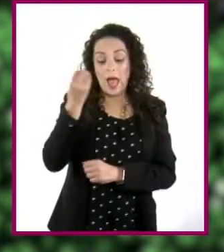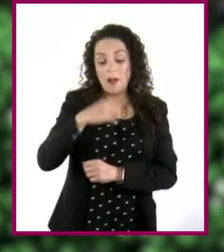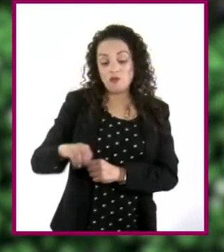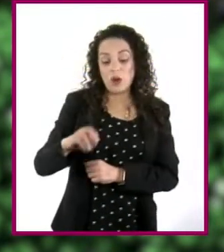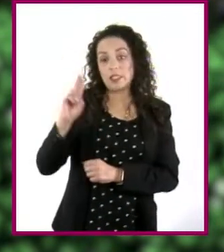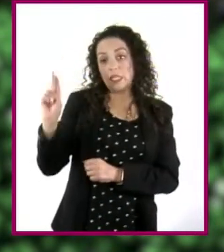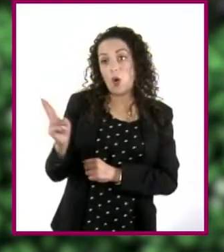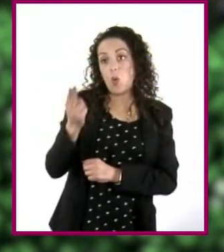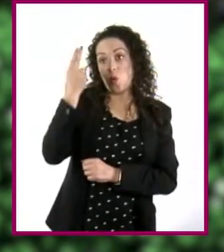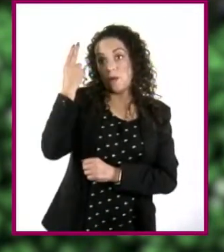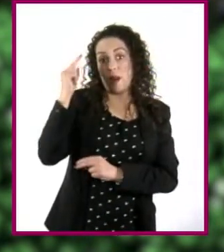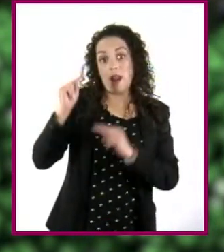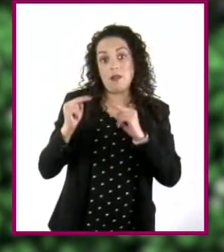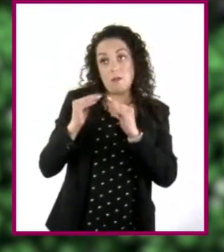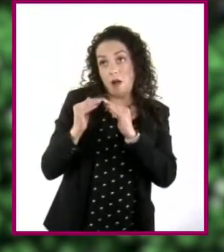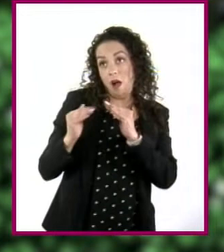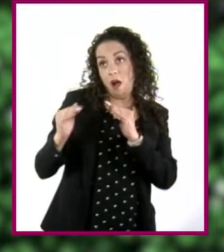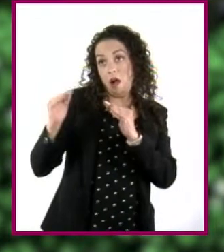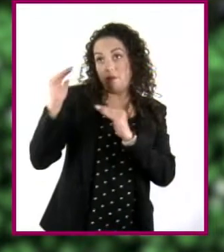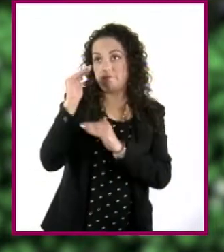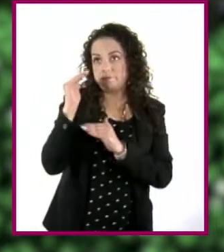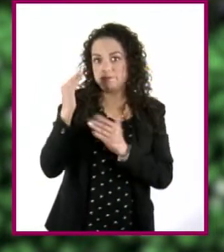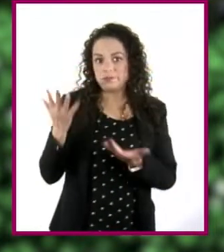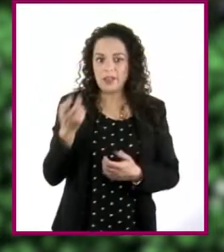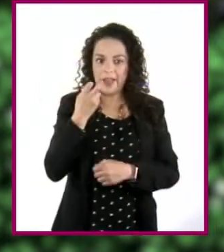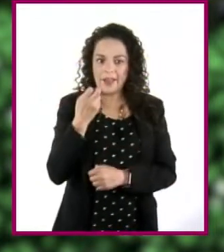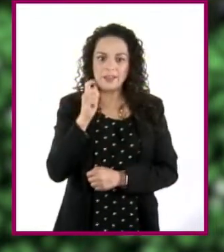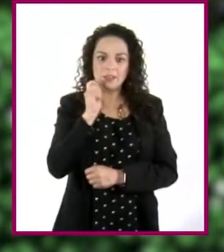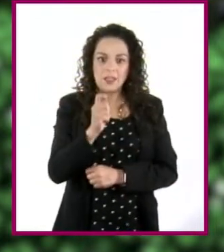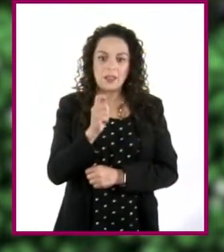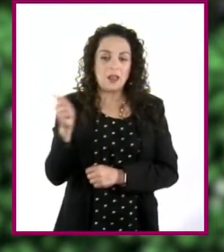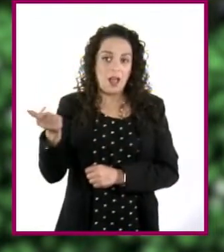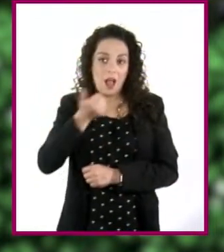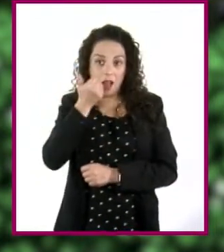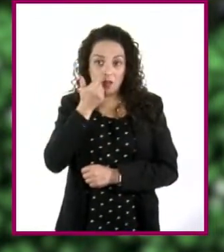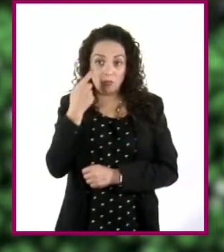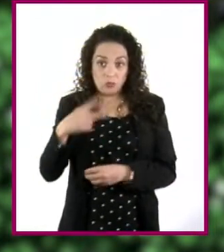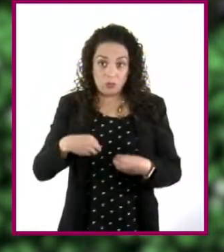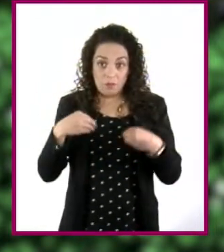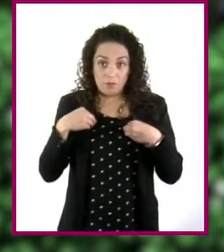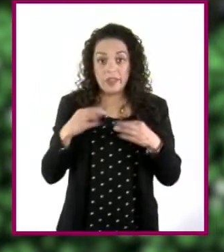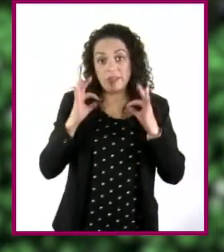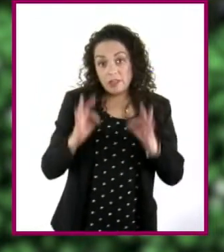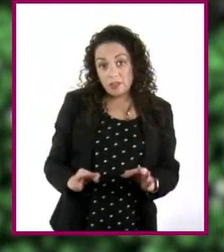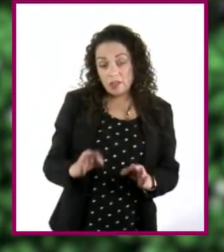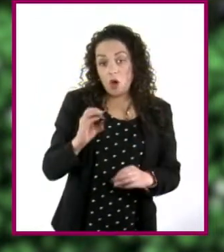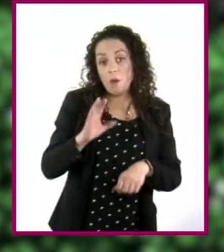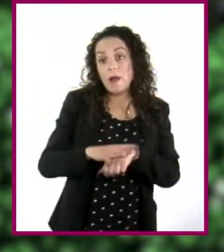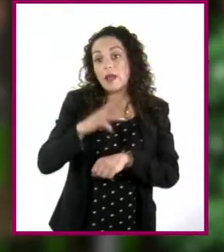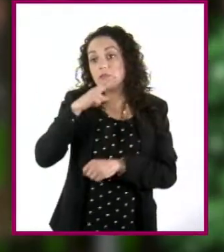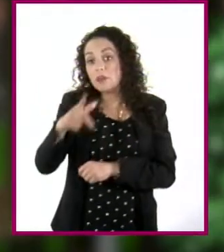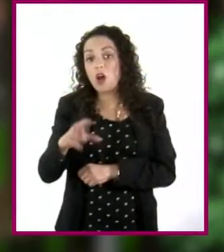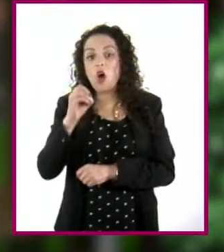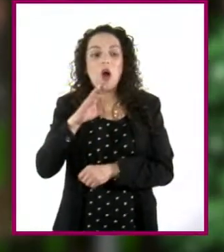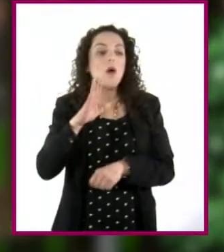prestigio es una interpretación de qué es lo que hace que la vida del estudiante sea correcta o mejor. No